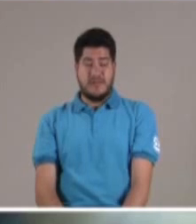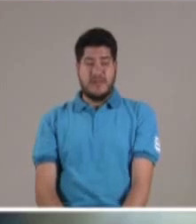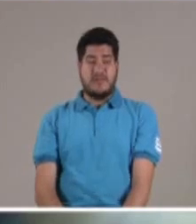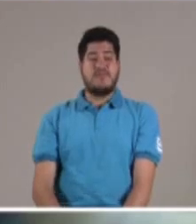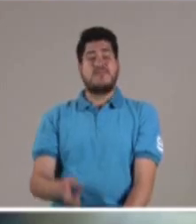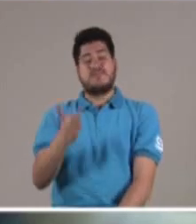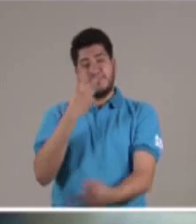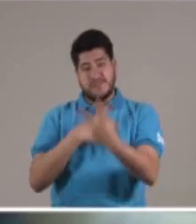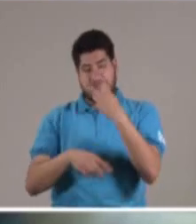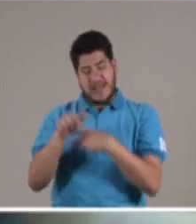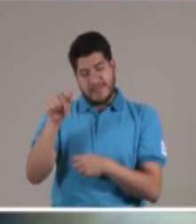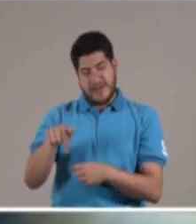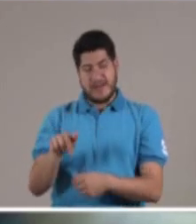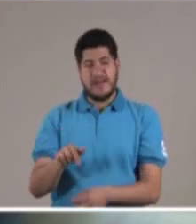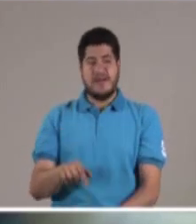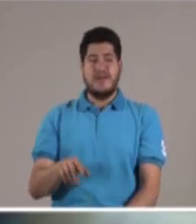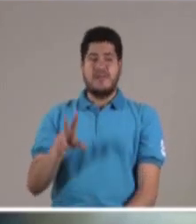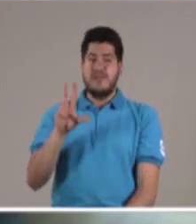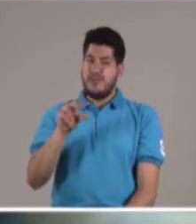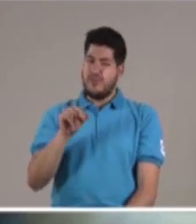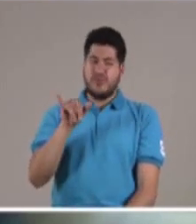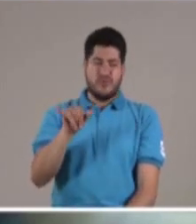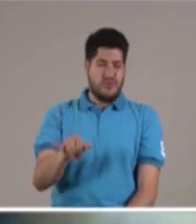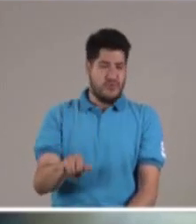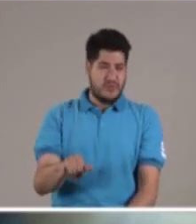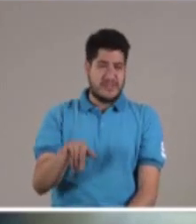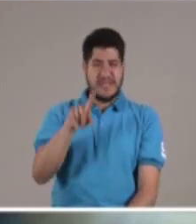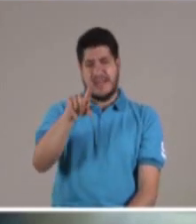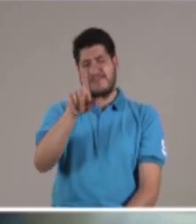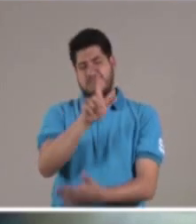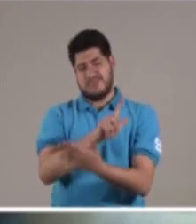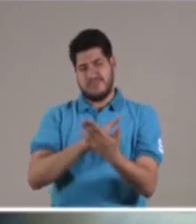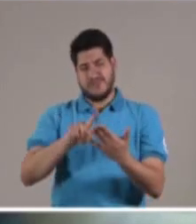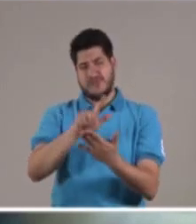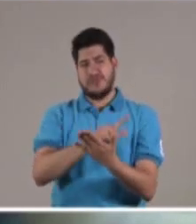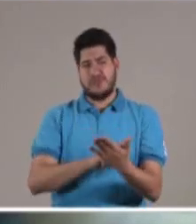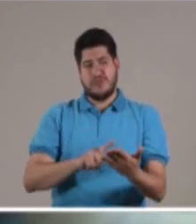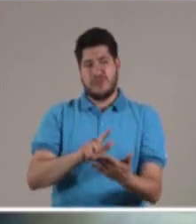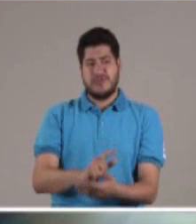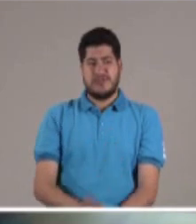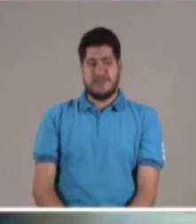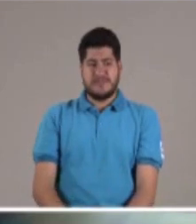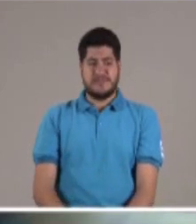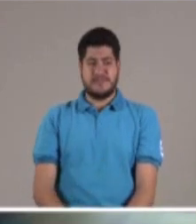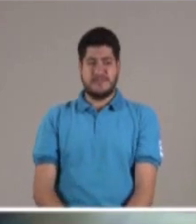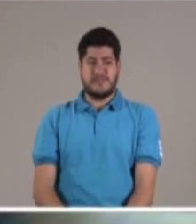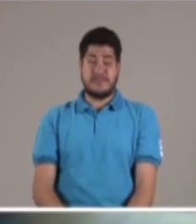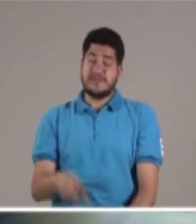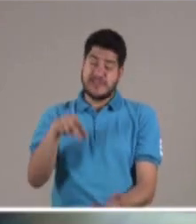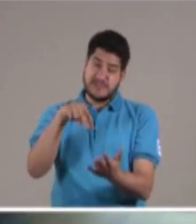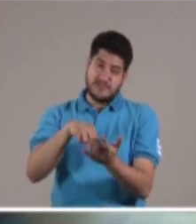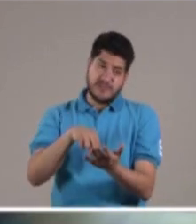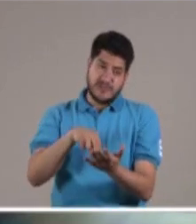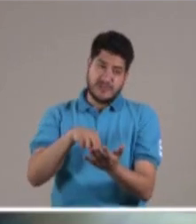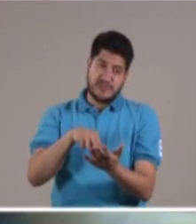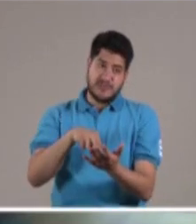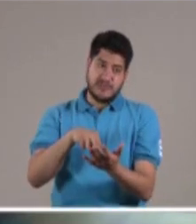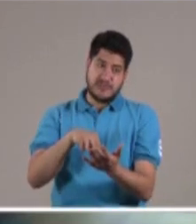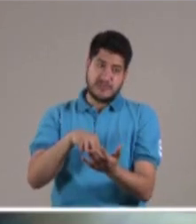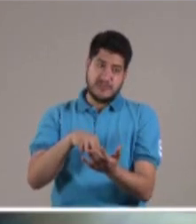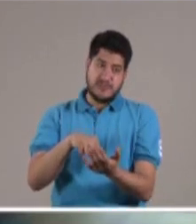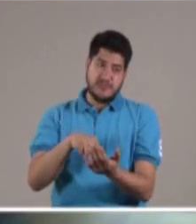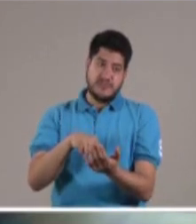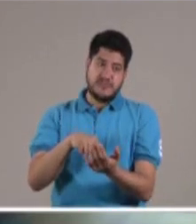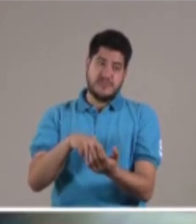venga para acá no se quede ahí estático en su lugar